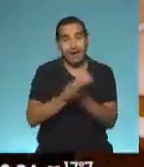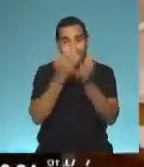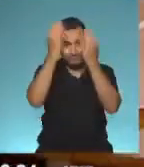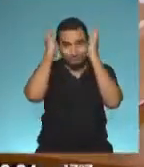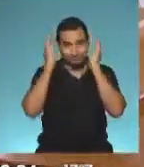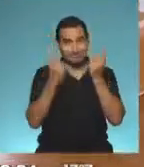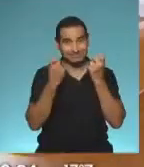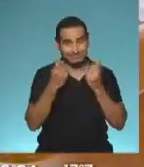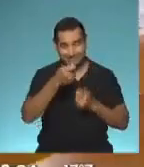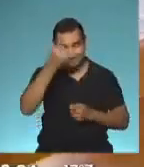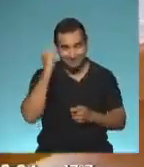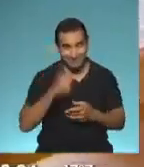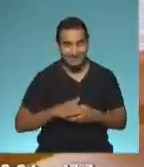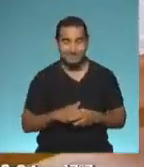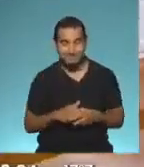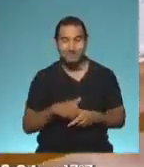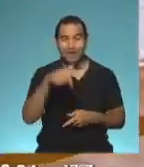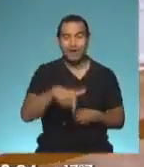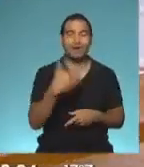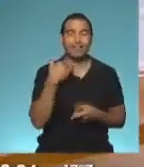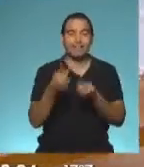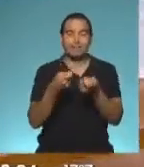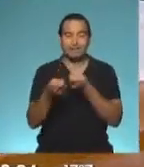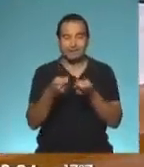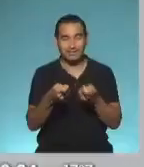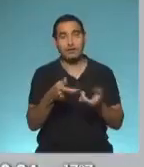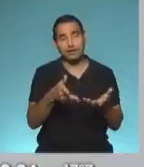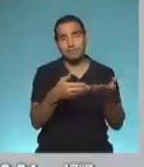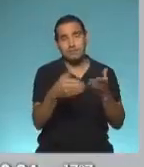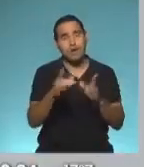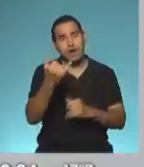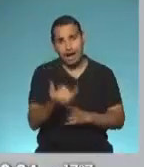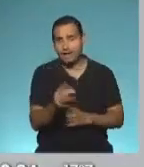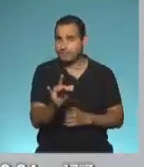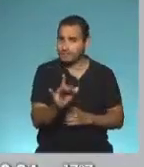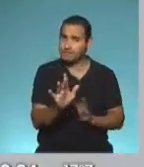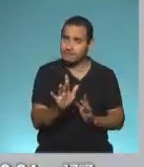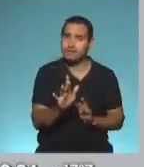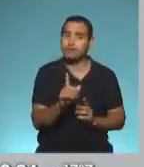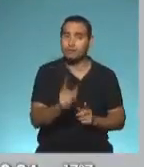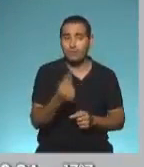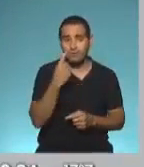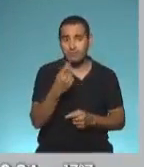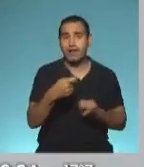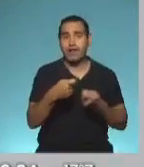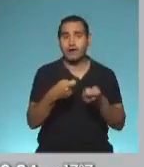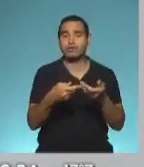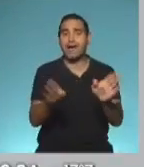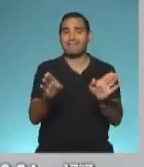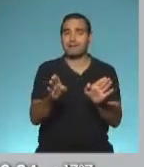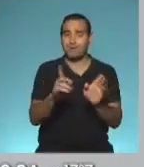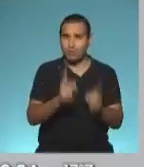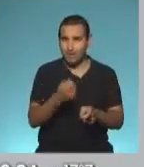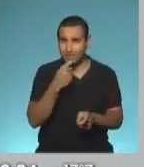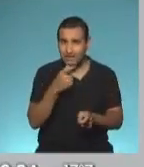para el pelo vamos ahora a una librería de más allá de la apertura las dificultades el negocio abierto pero supongo que no será fácil tampoco